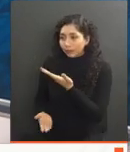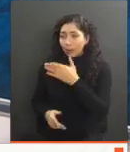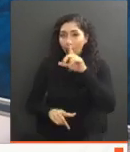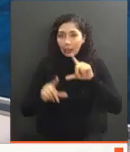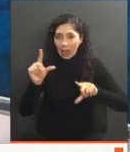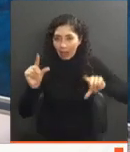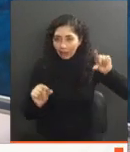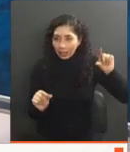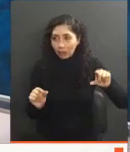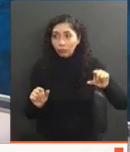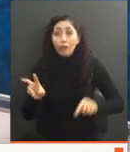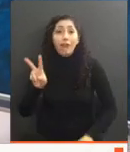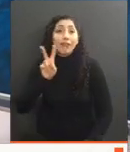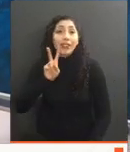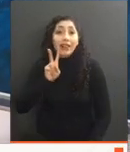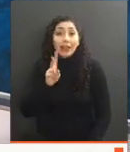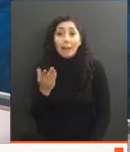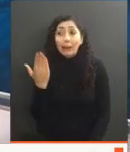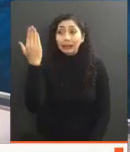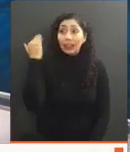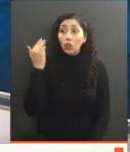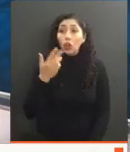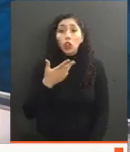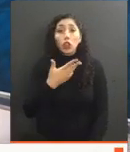del viernes anterior,